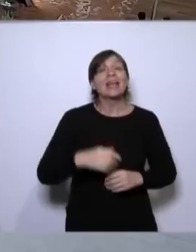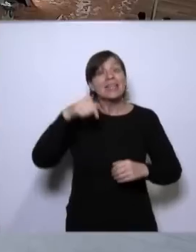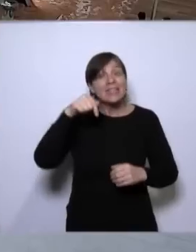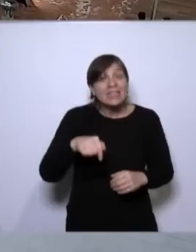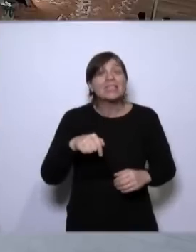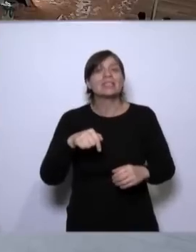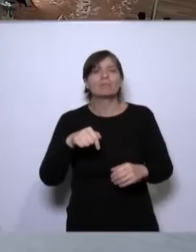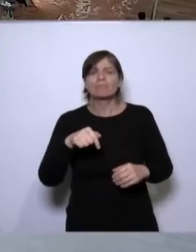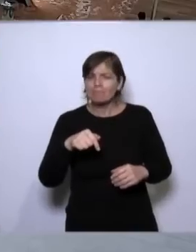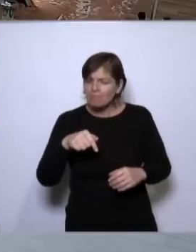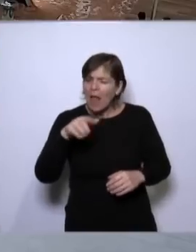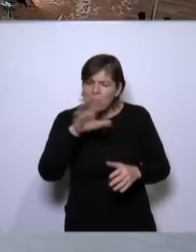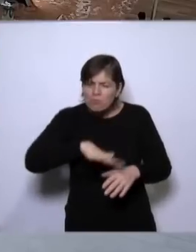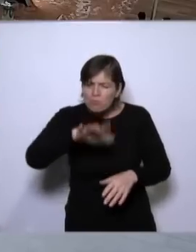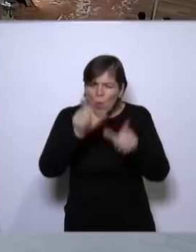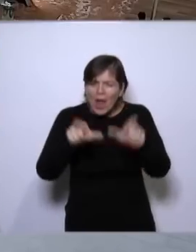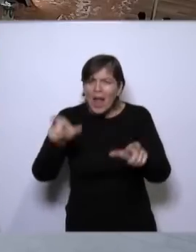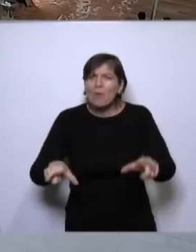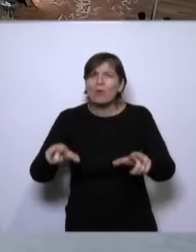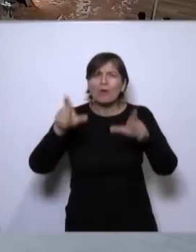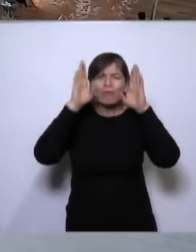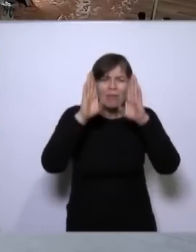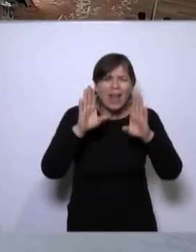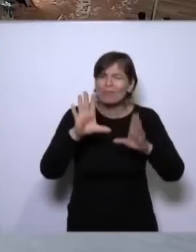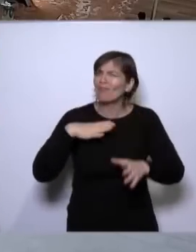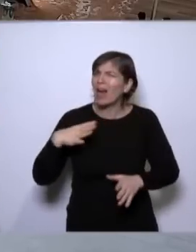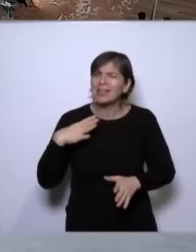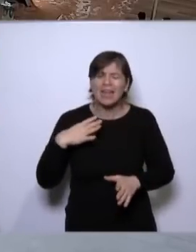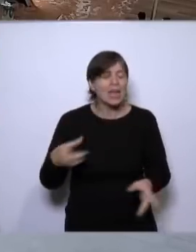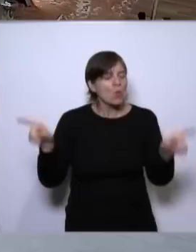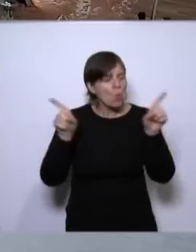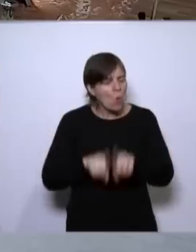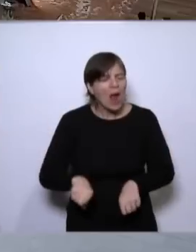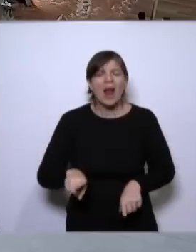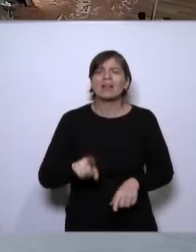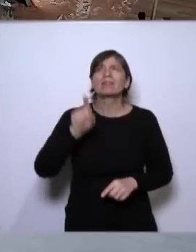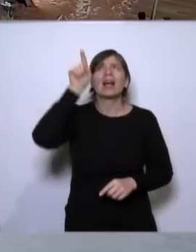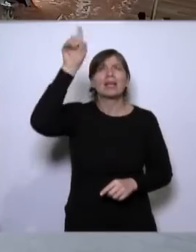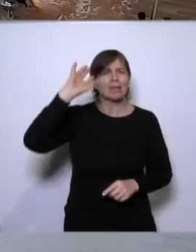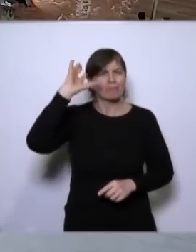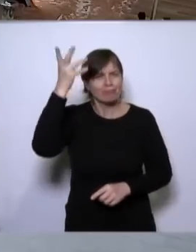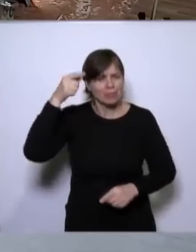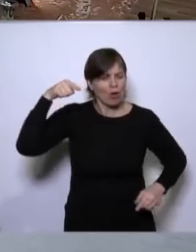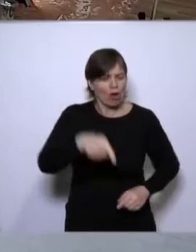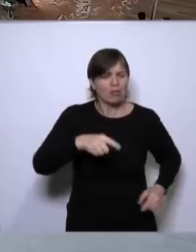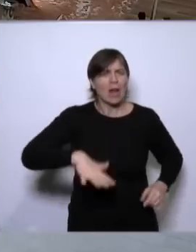Y a pesar de sus infidelidades y apostasías, no llevó a cabo su ira contra